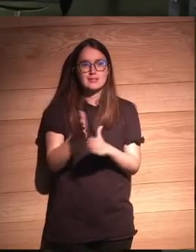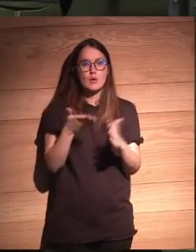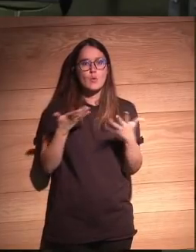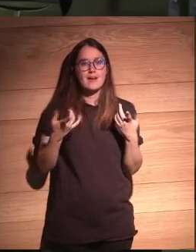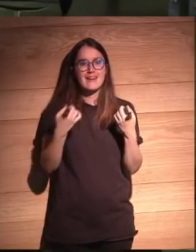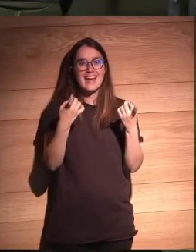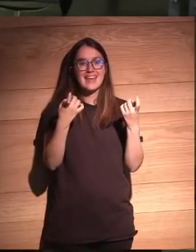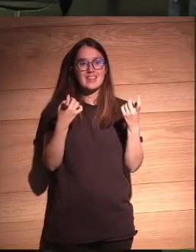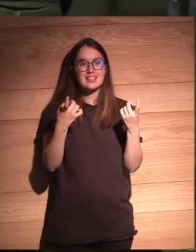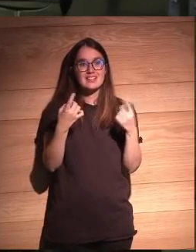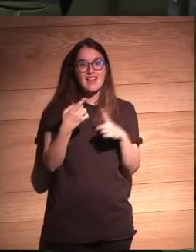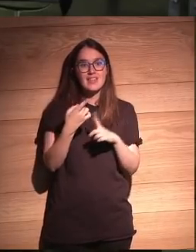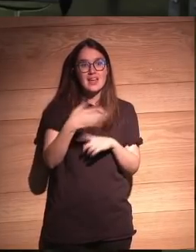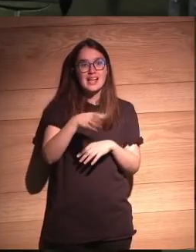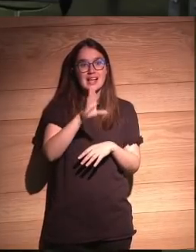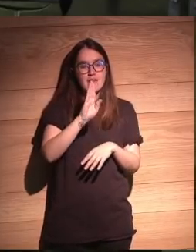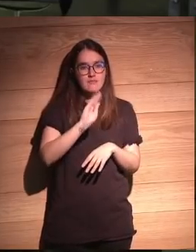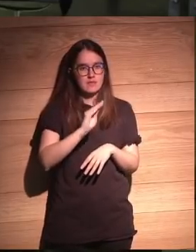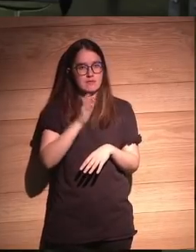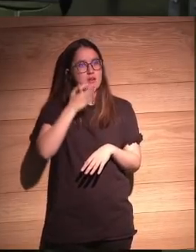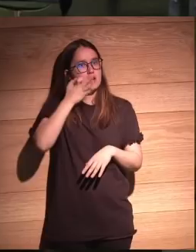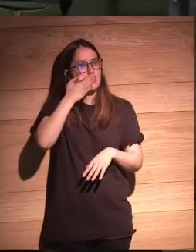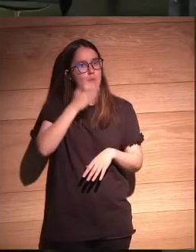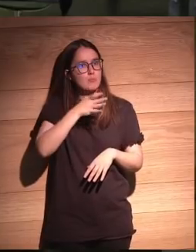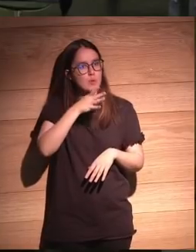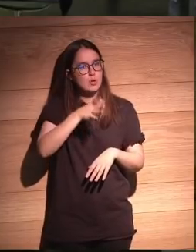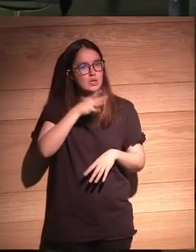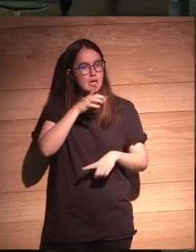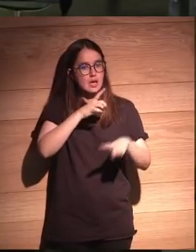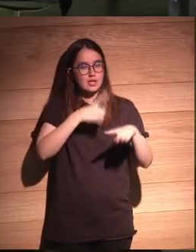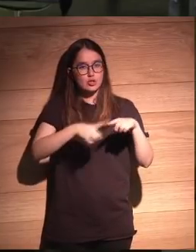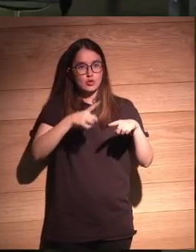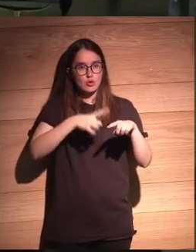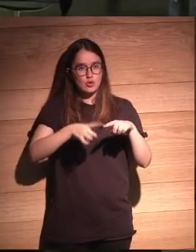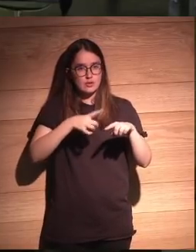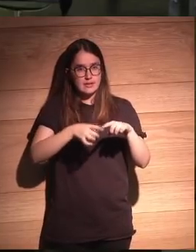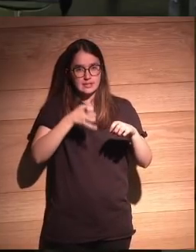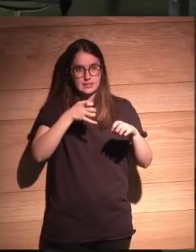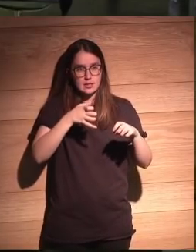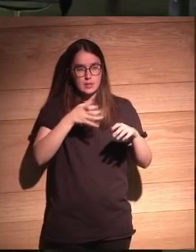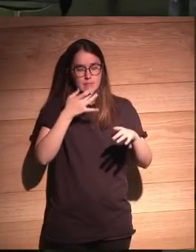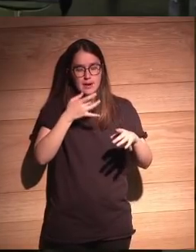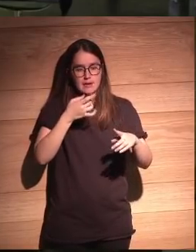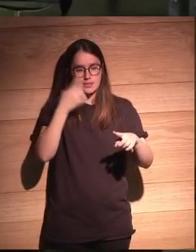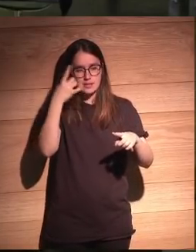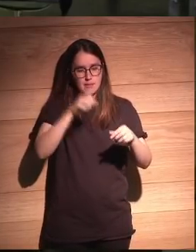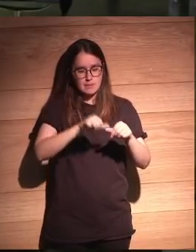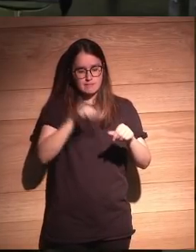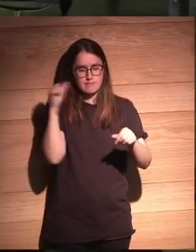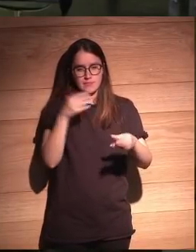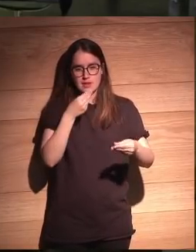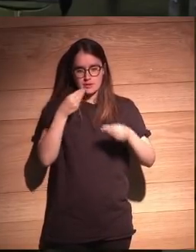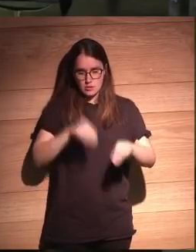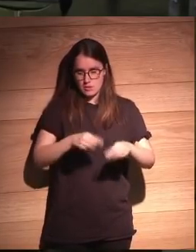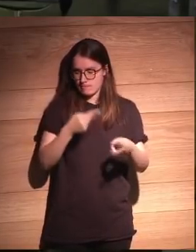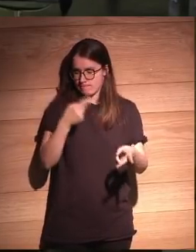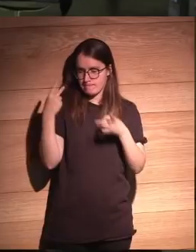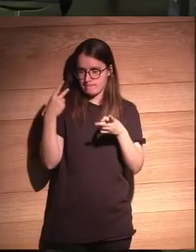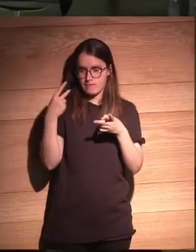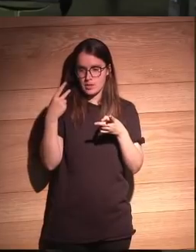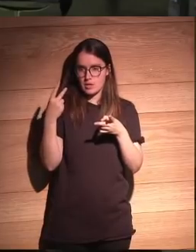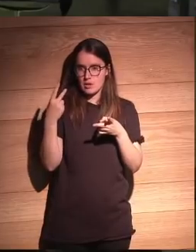que tenemos de entender de verdad por qué las cosas son como son ahora, de tirar del hilo y de reconstruir cuáles son las causas